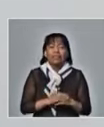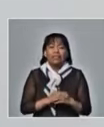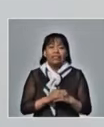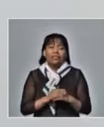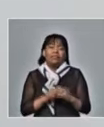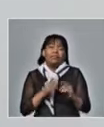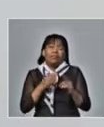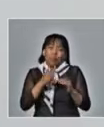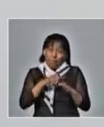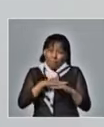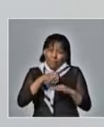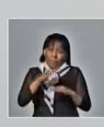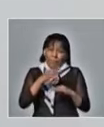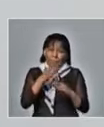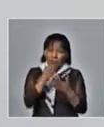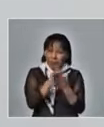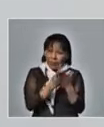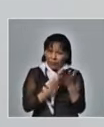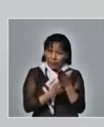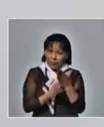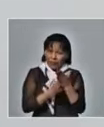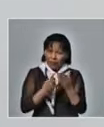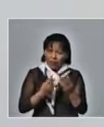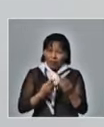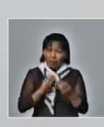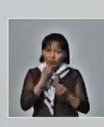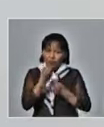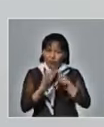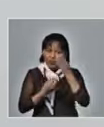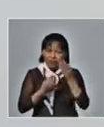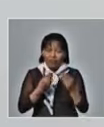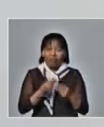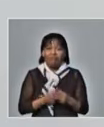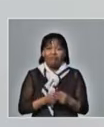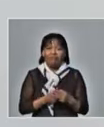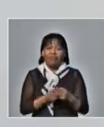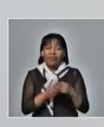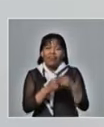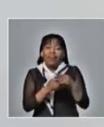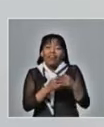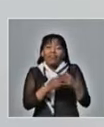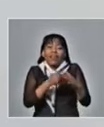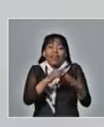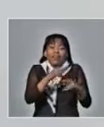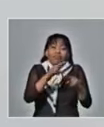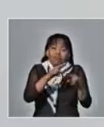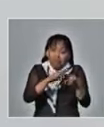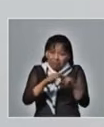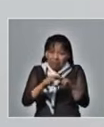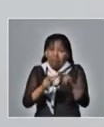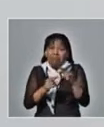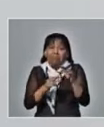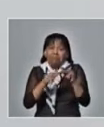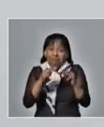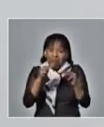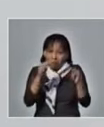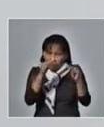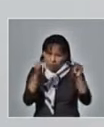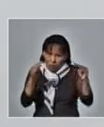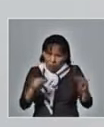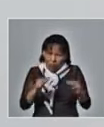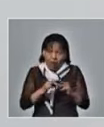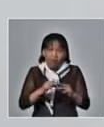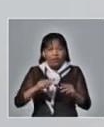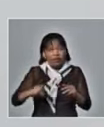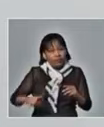implementar un programa de dotación de mobiliario y tecnología en la modalidad peso a peso con los gobiernos